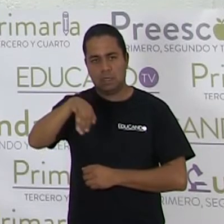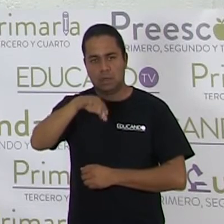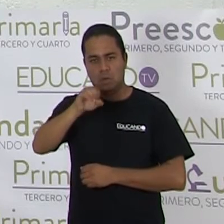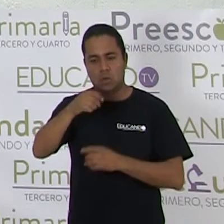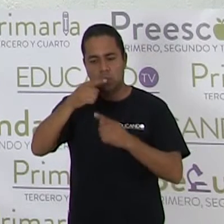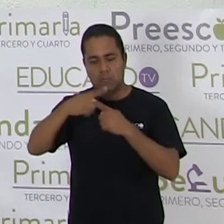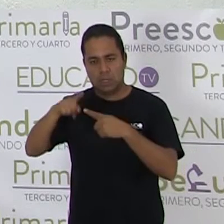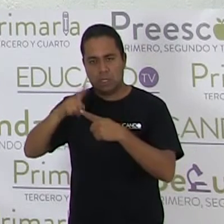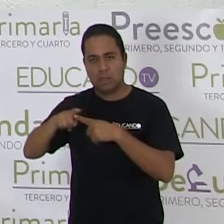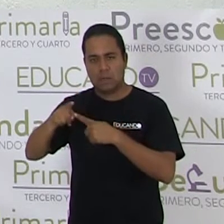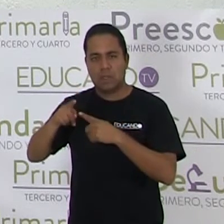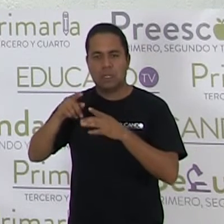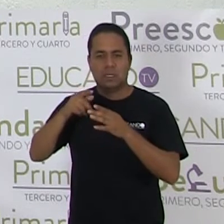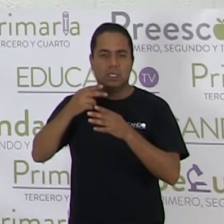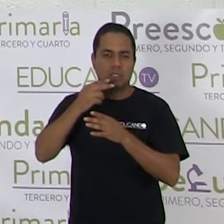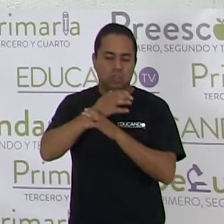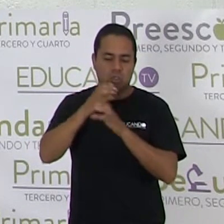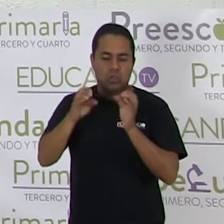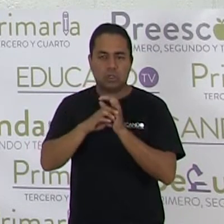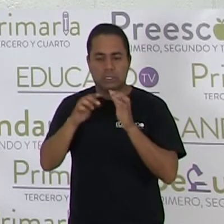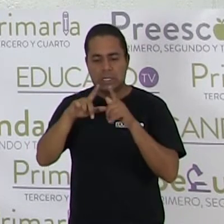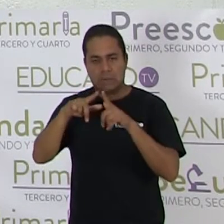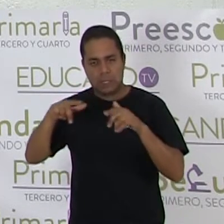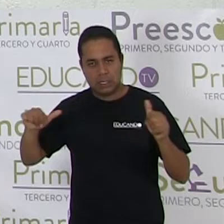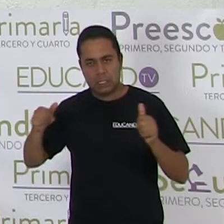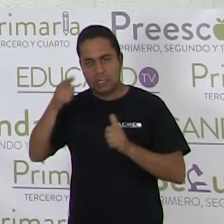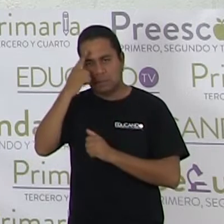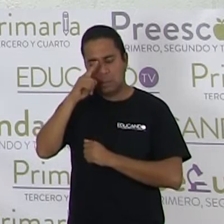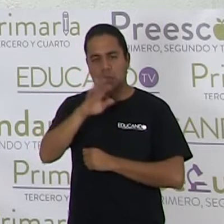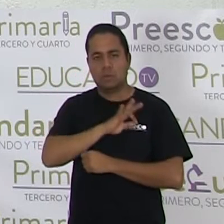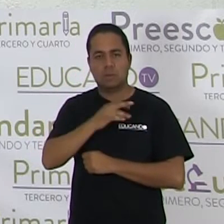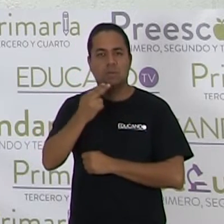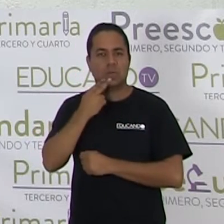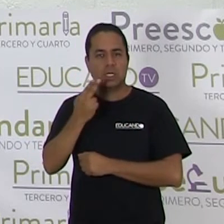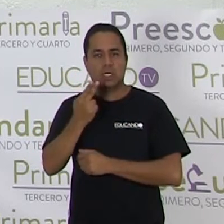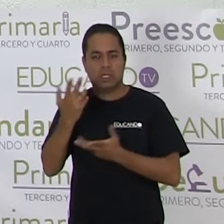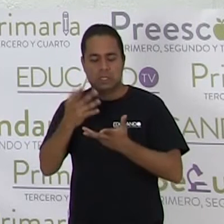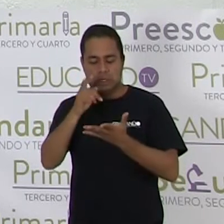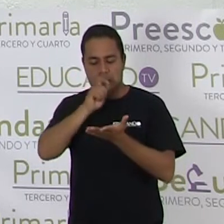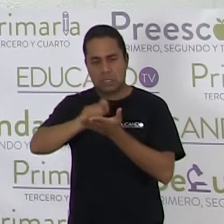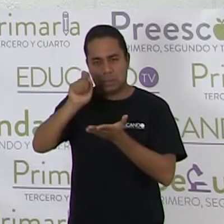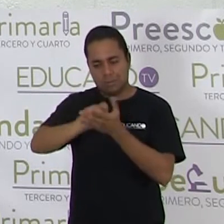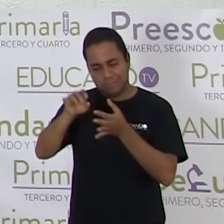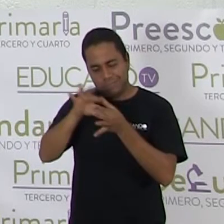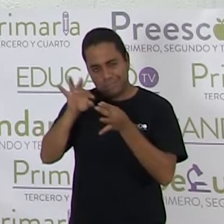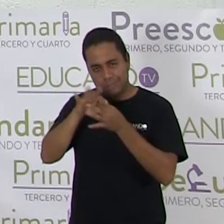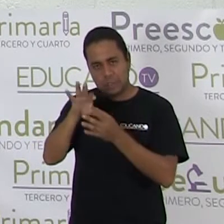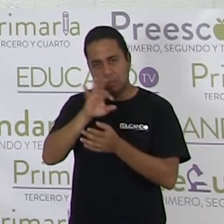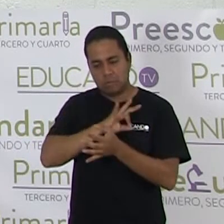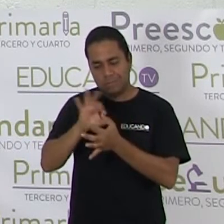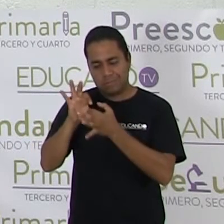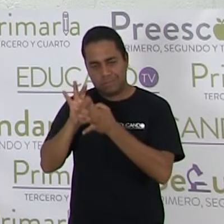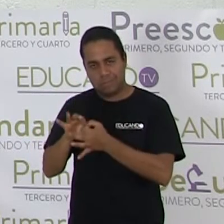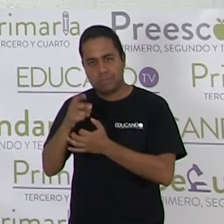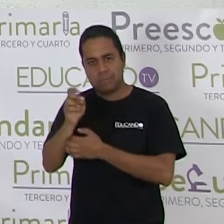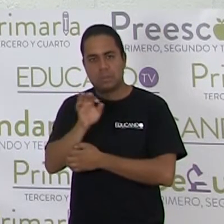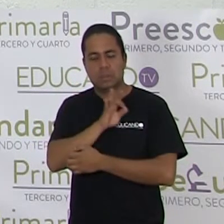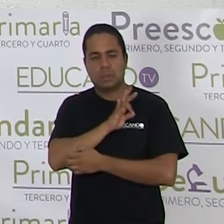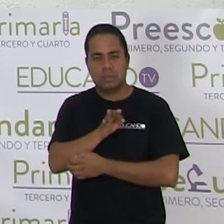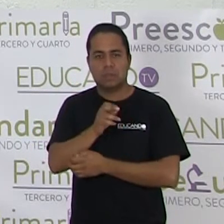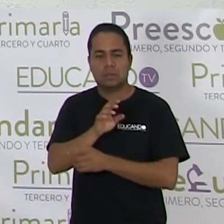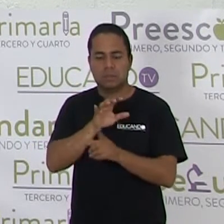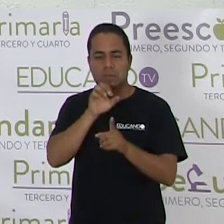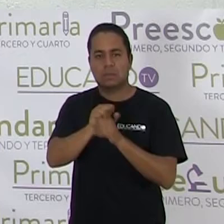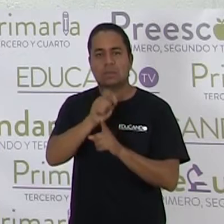servir como herramientas indispensables para poder hacer tus narraciones de forma coherente y así